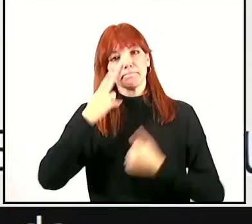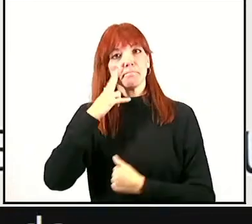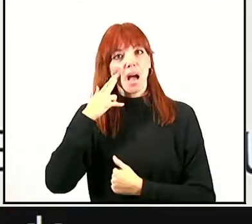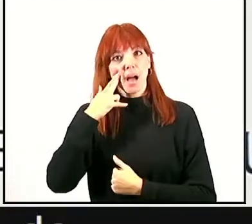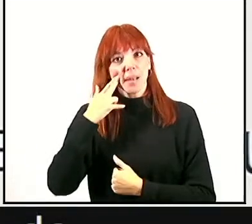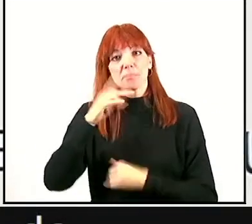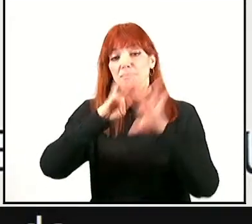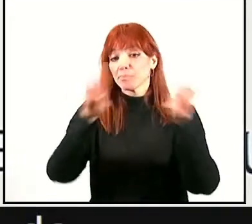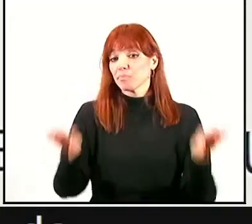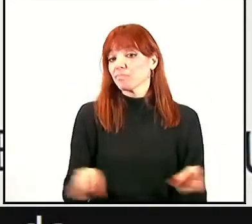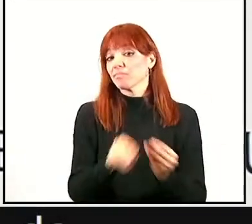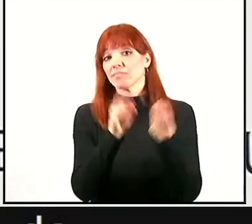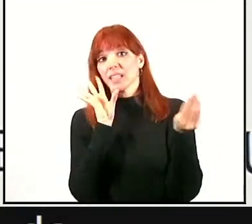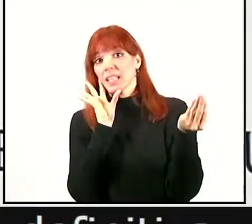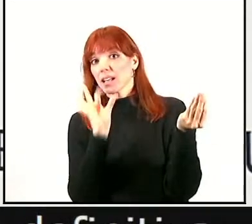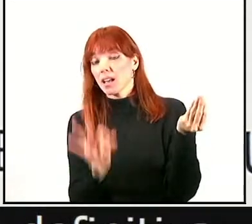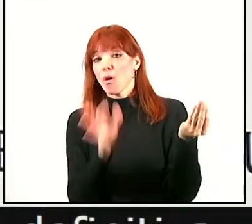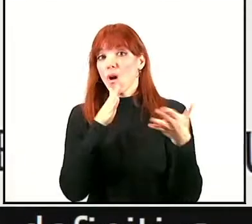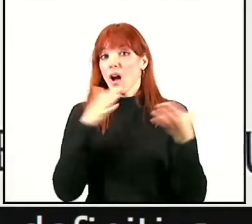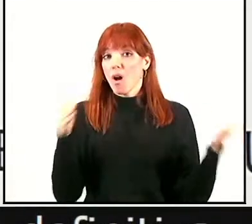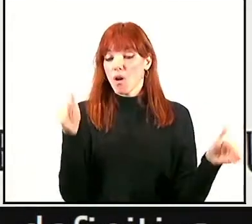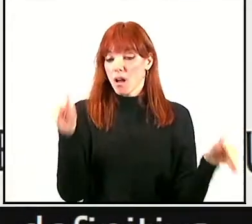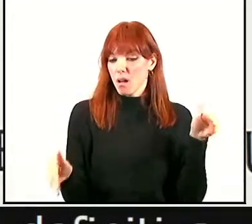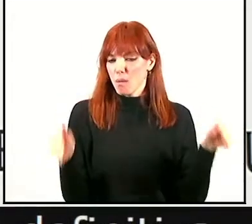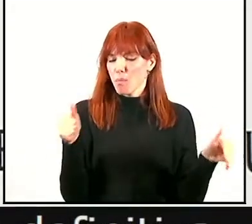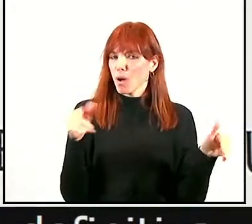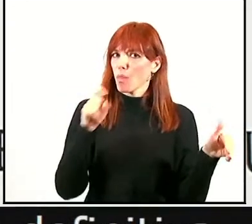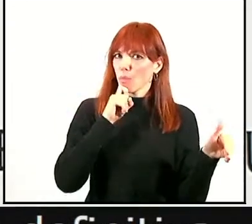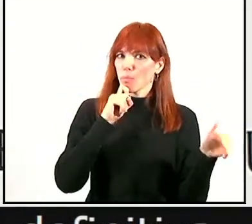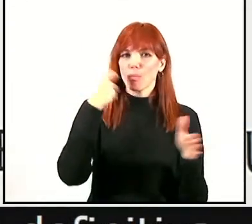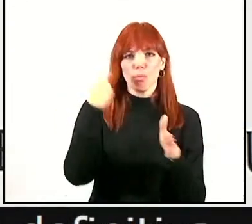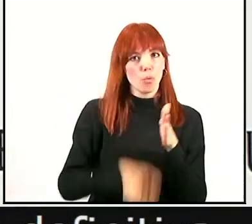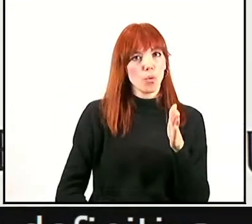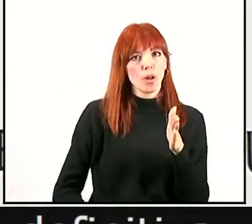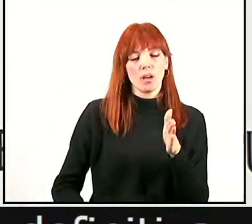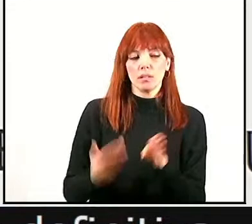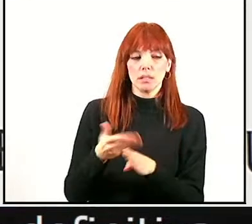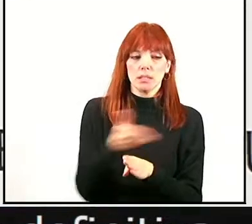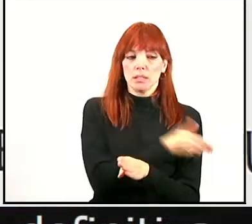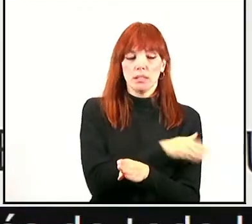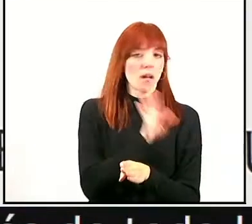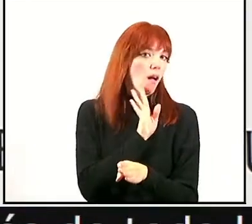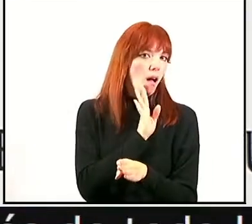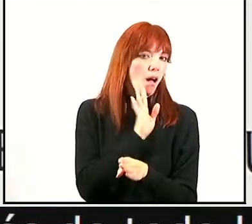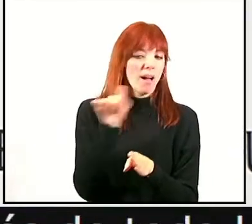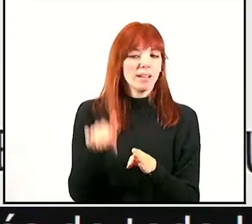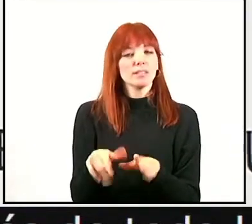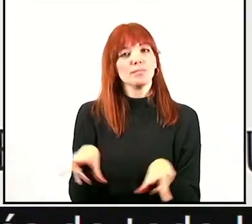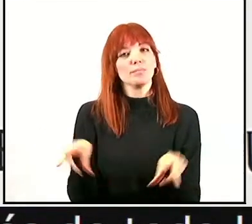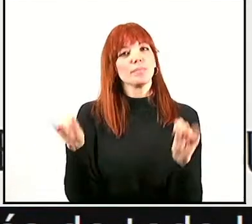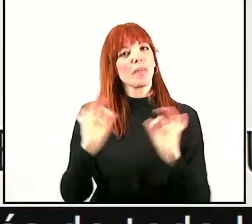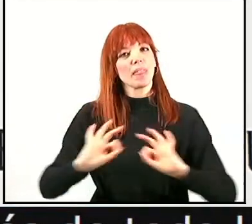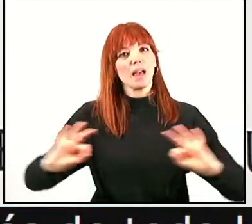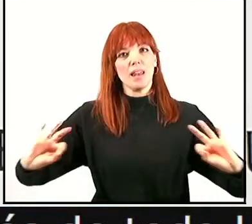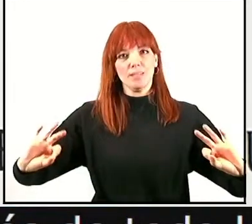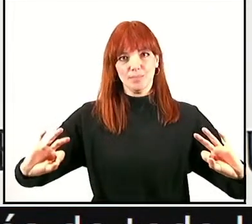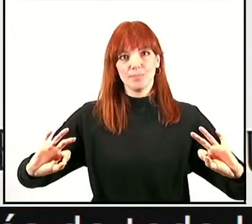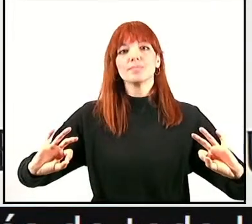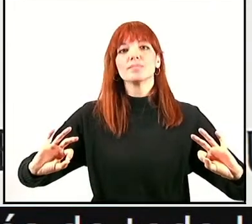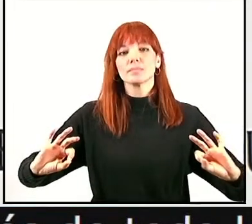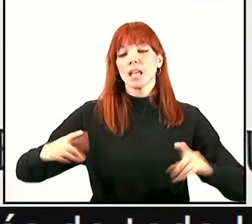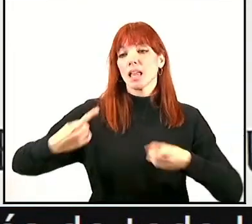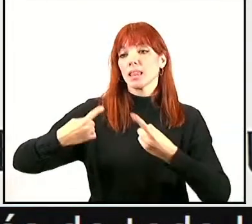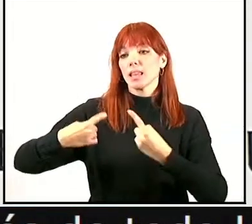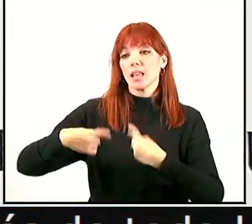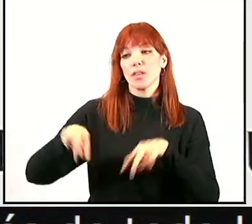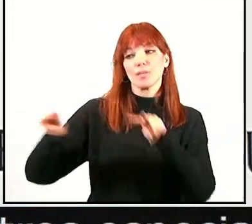en definitiva, creo que en esta legislatura tan dura, después de todo lo que ha pasado, este es un broche para nosotros especial. Miro al director de la agencia